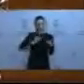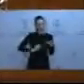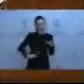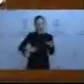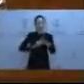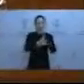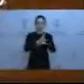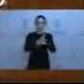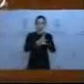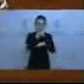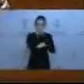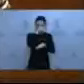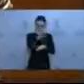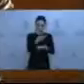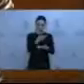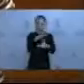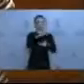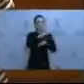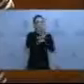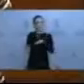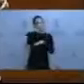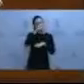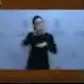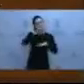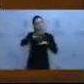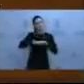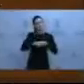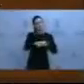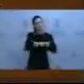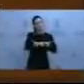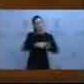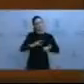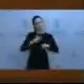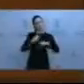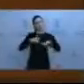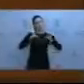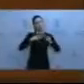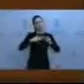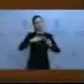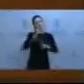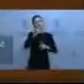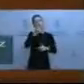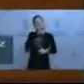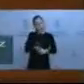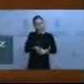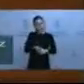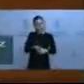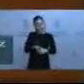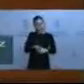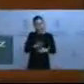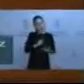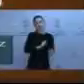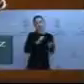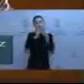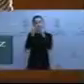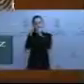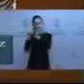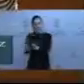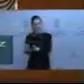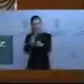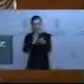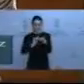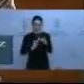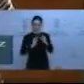consejero, el incumplidor consejero, como llama nuestro portavoz, le ha pasado, lógicamente, uso de sus